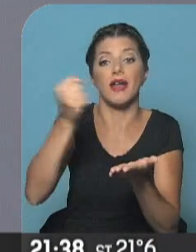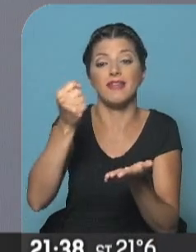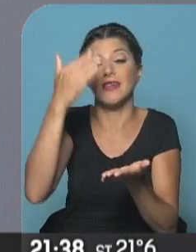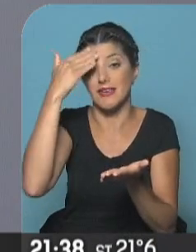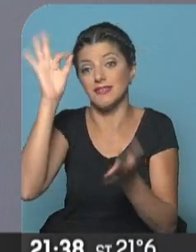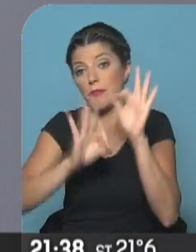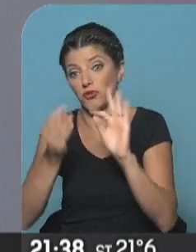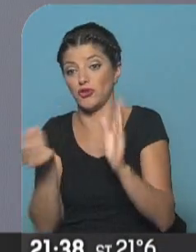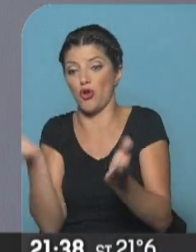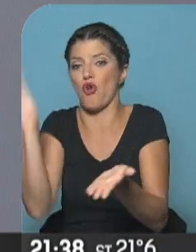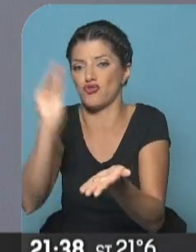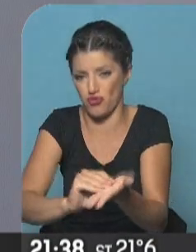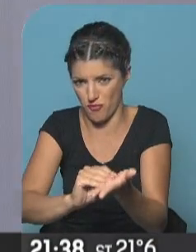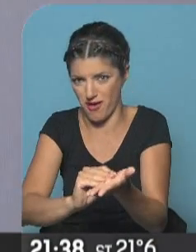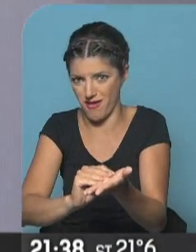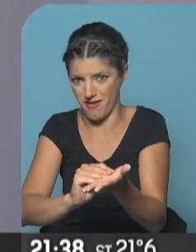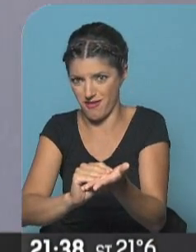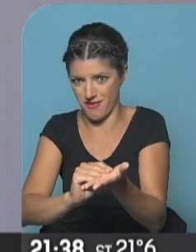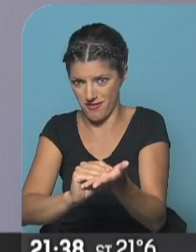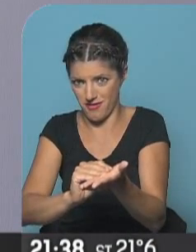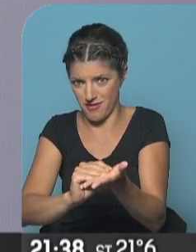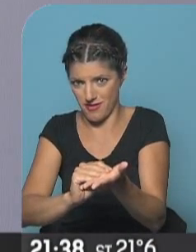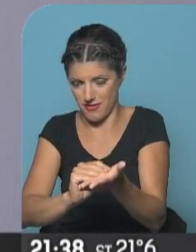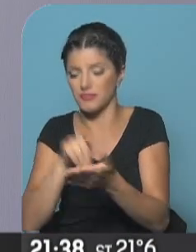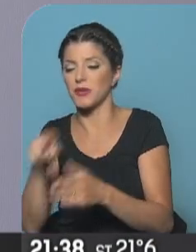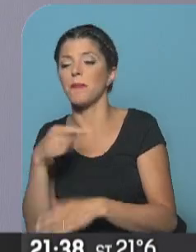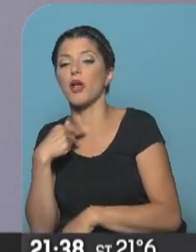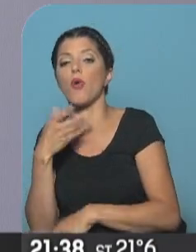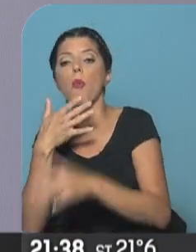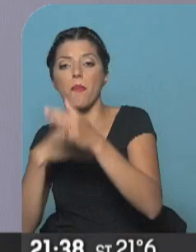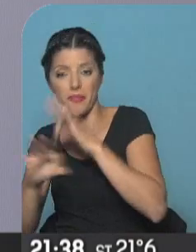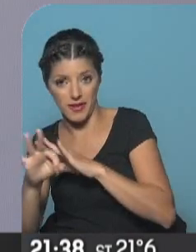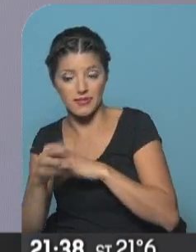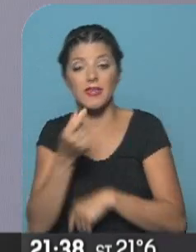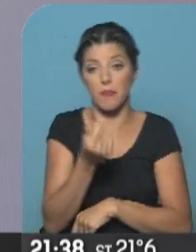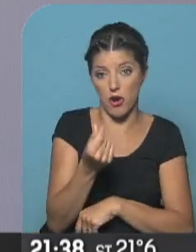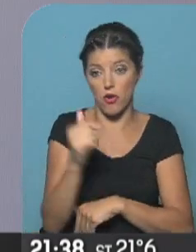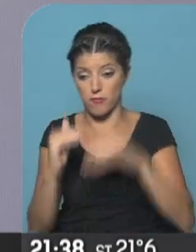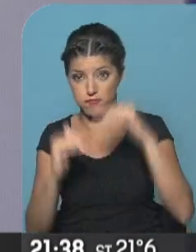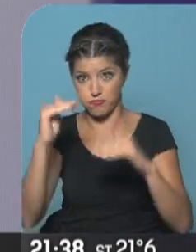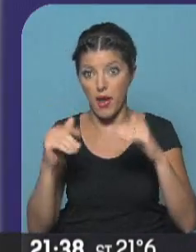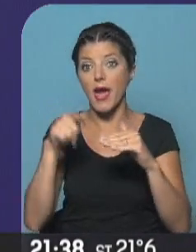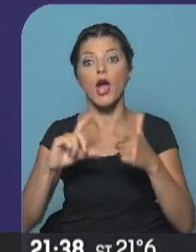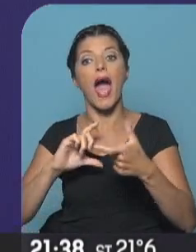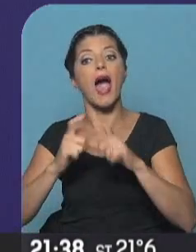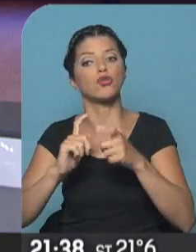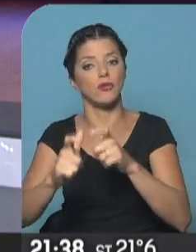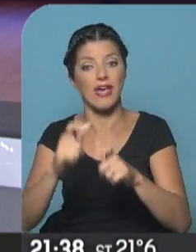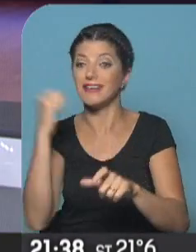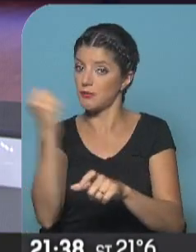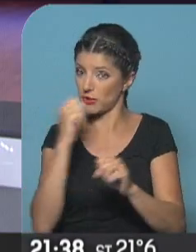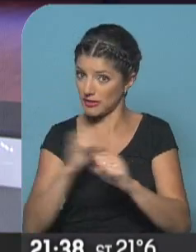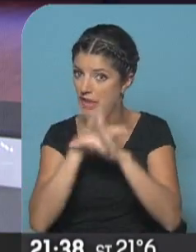15% a la diferencia entre el precio de venta y el costo, que ya se anunció que sería actualizable, y esto es fundamental marcarlo,